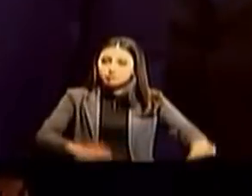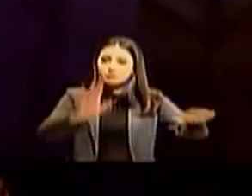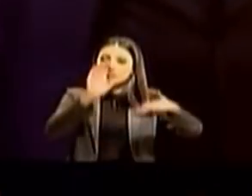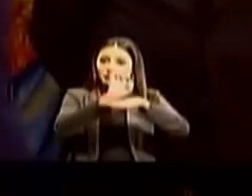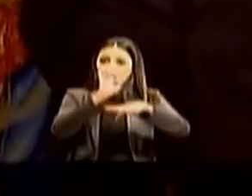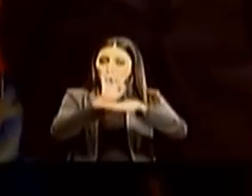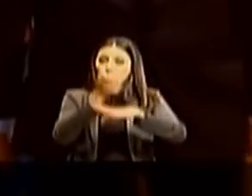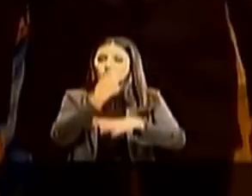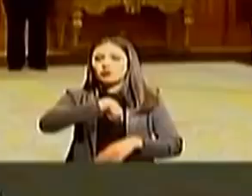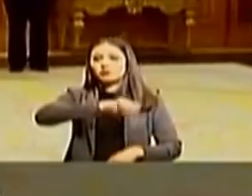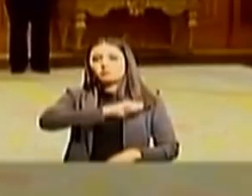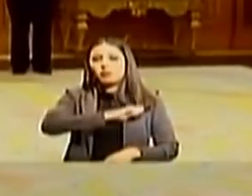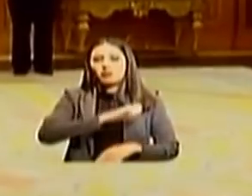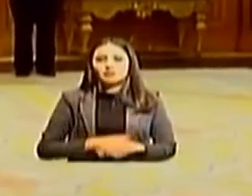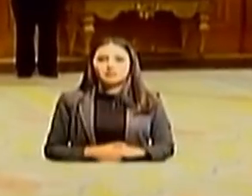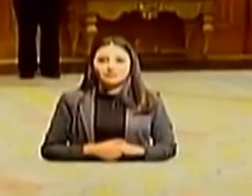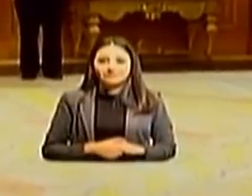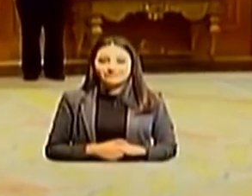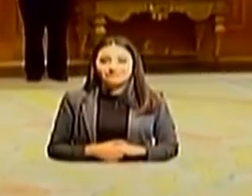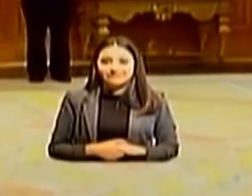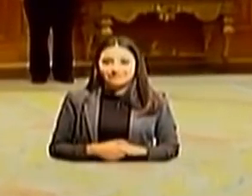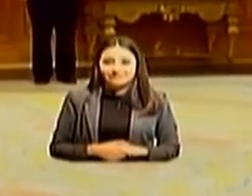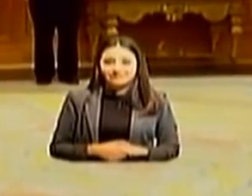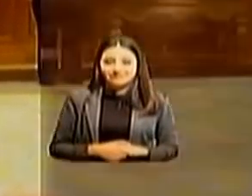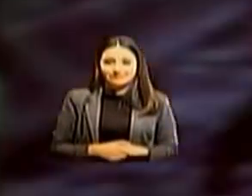entre Ecuador y España.